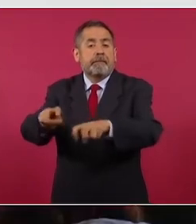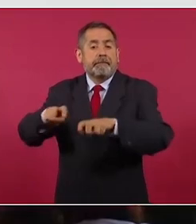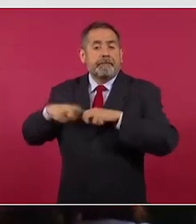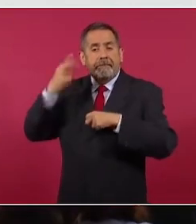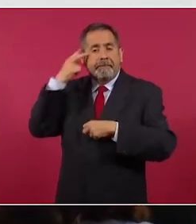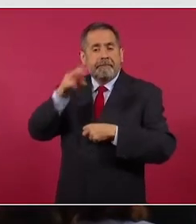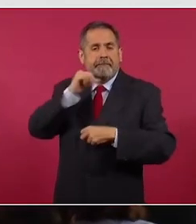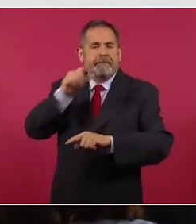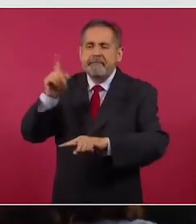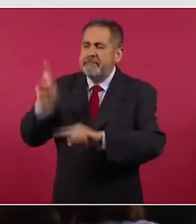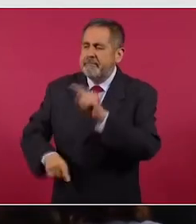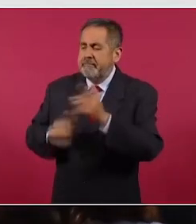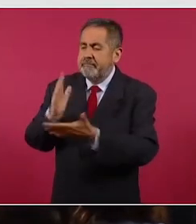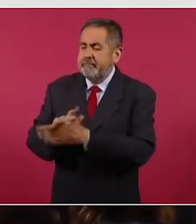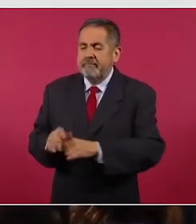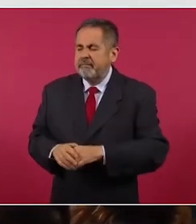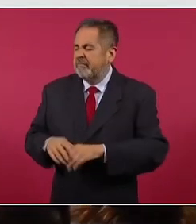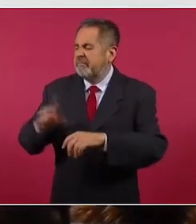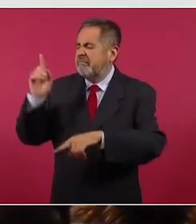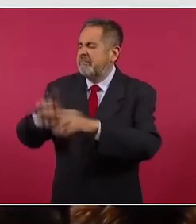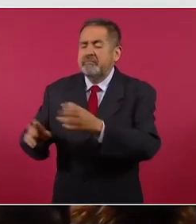y todavía se va a trabajar